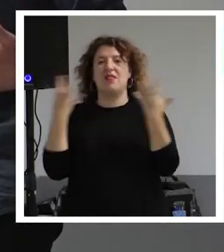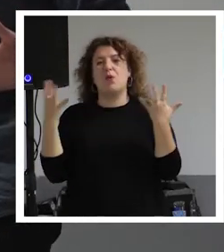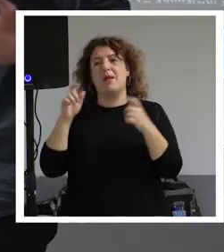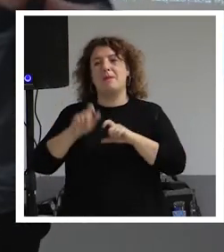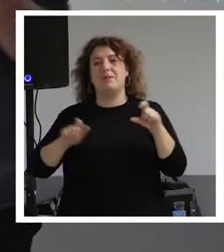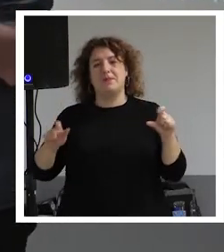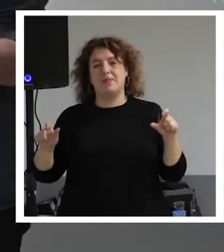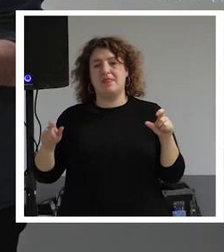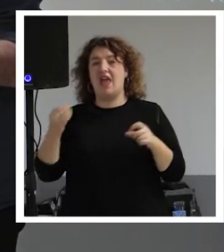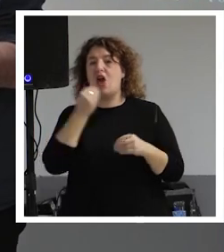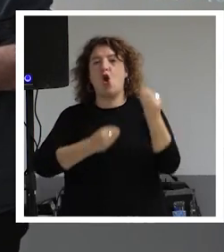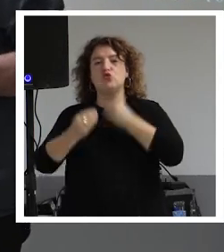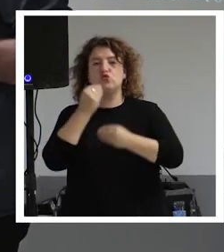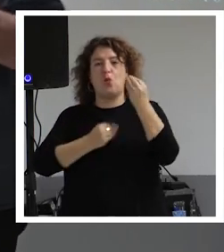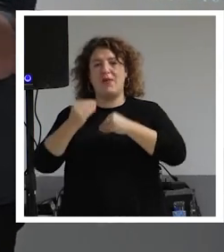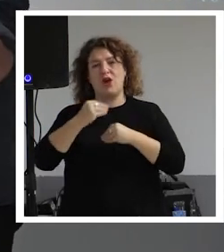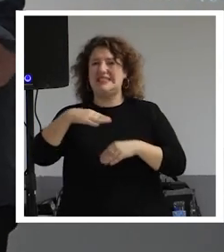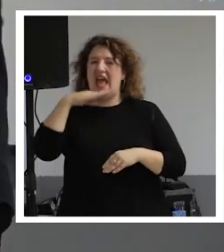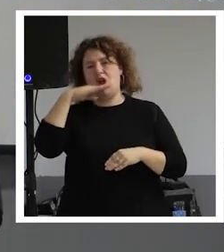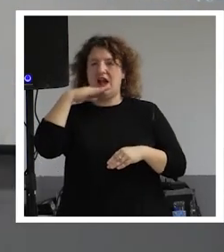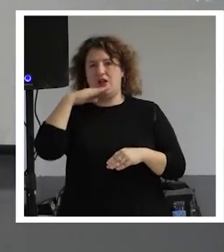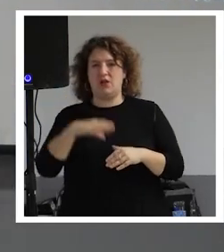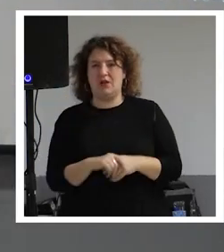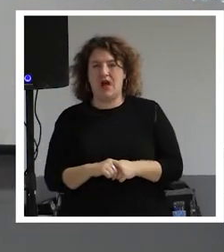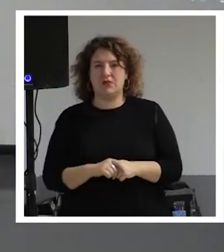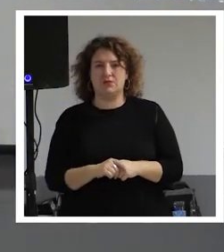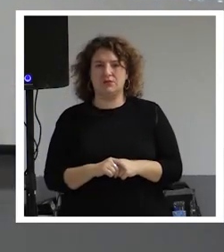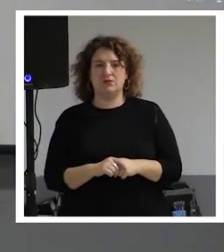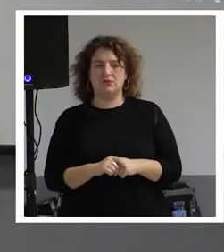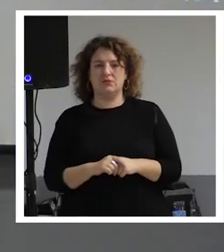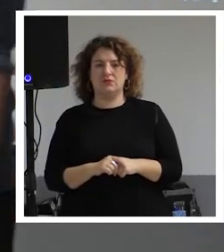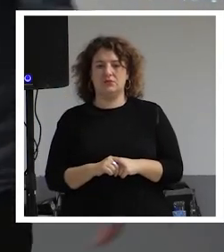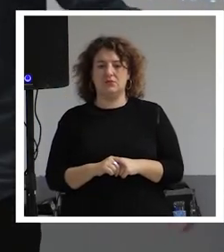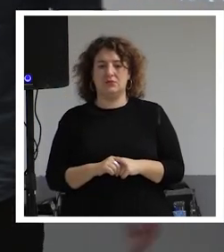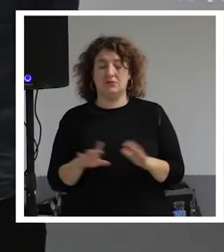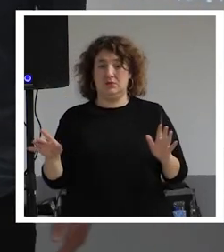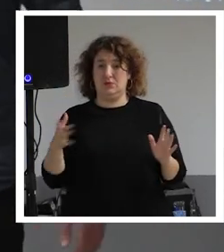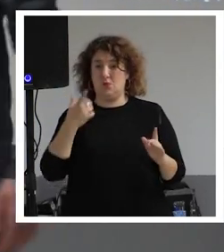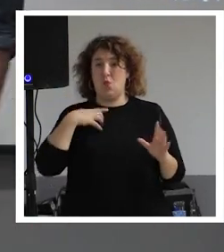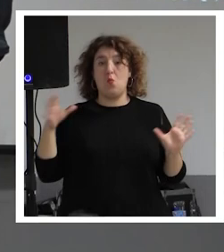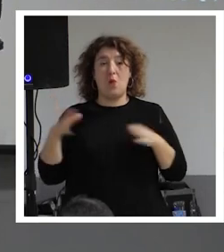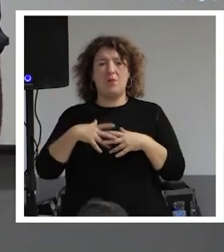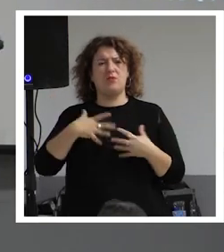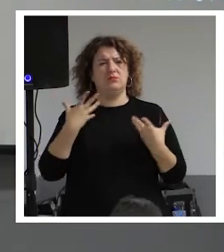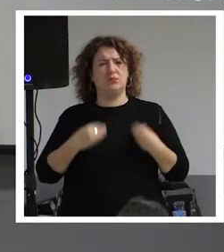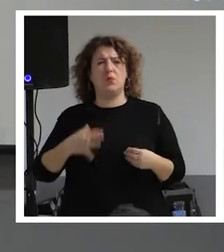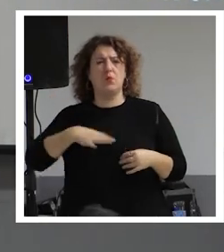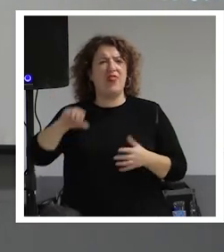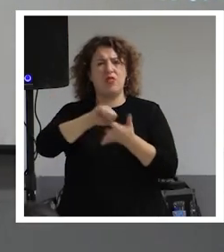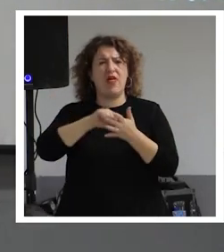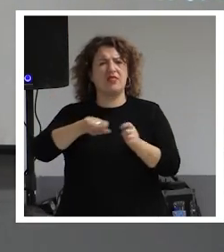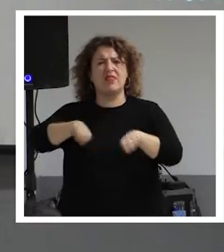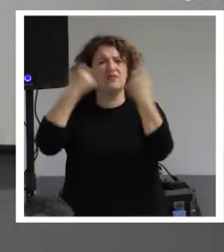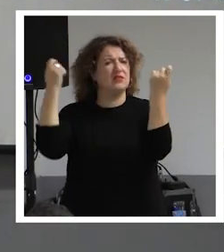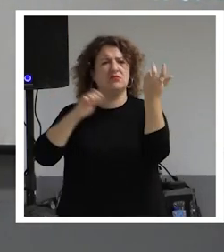de personas individuales protestantes Incluso si le quieren que lo diga más provocativamente éramos 19 millones